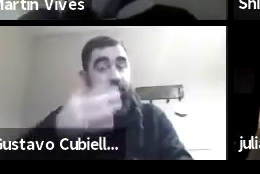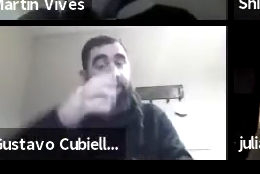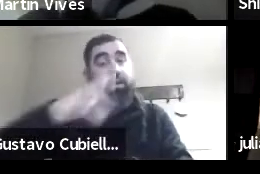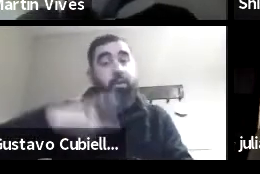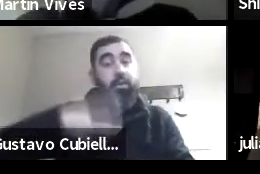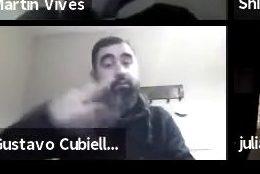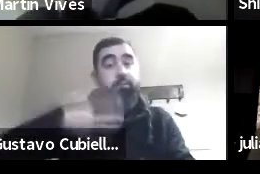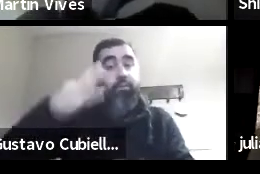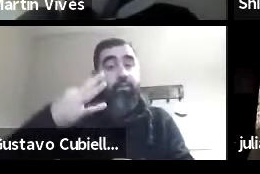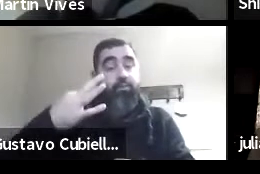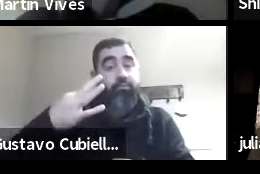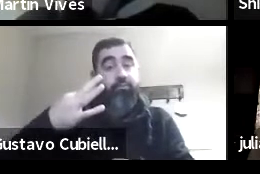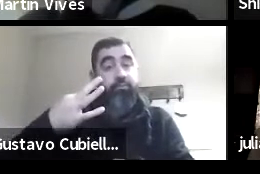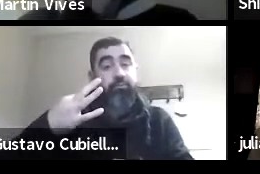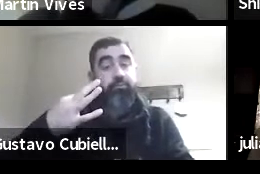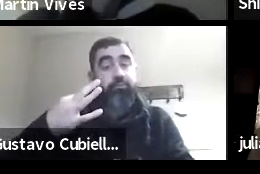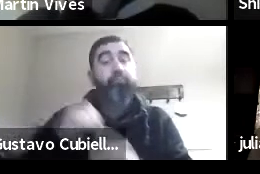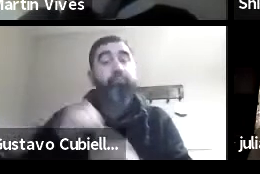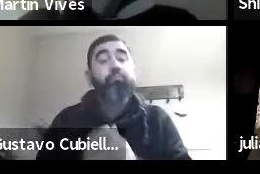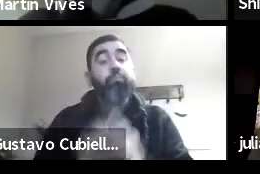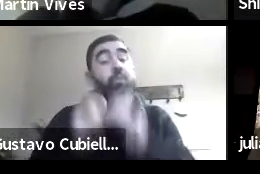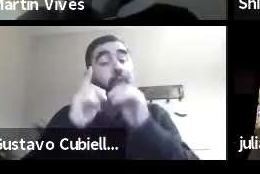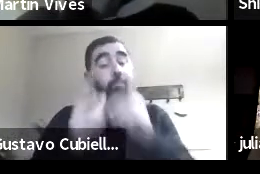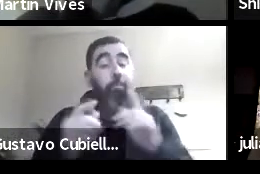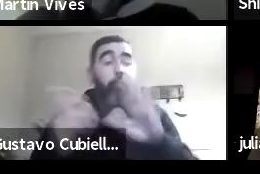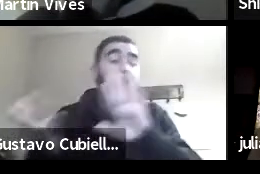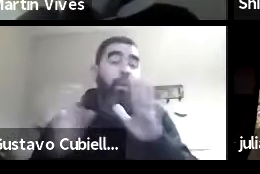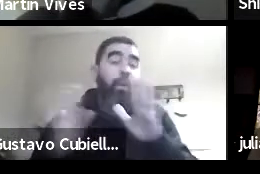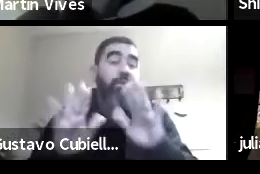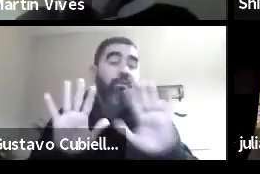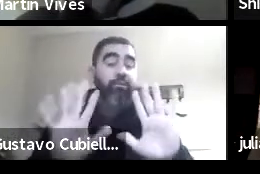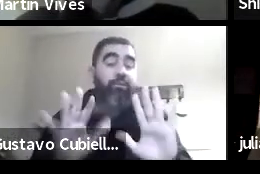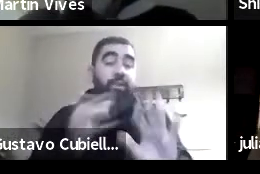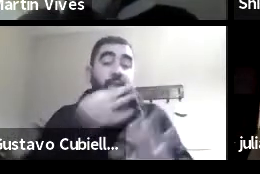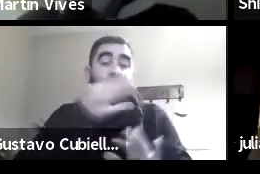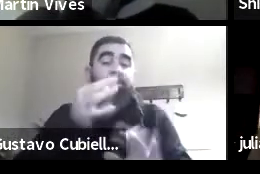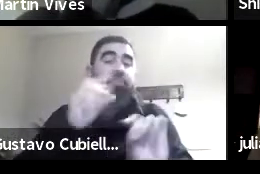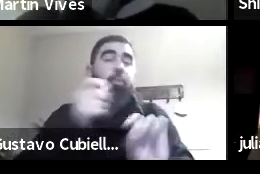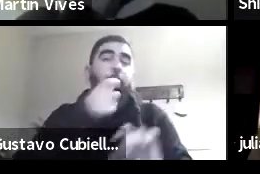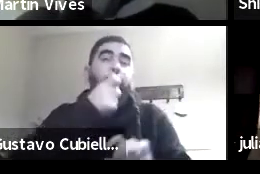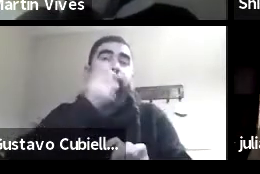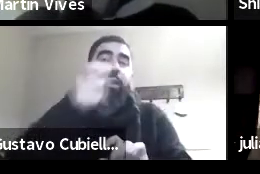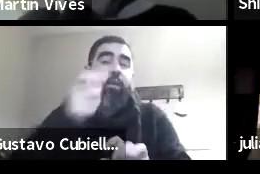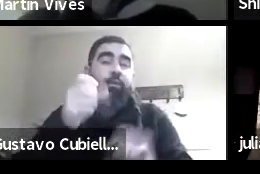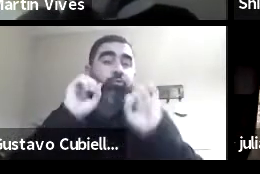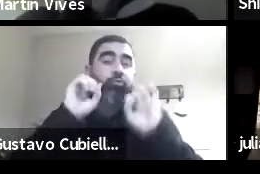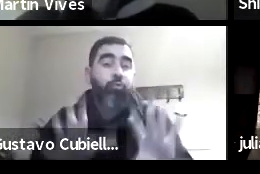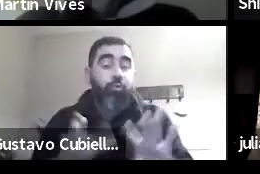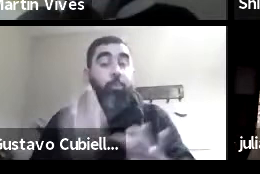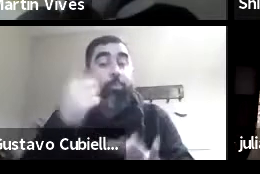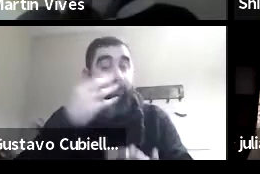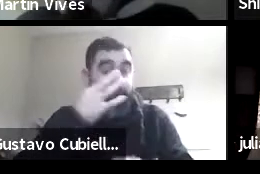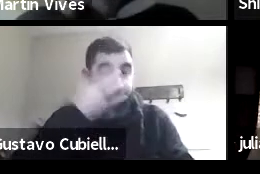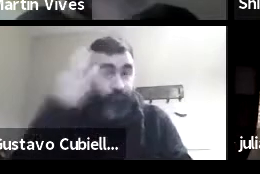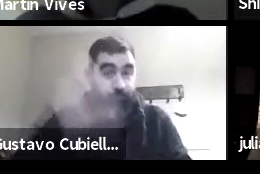¿no? Que dicho así tal vez parezca simples palabras, ¿no? Pero